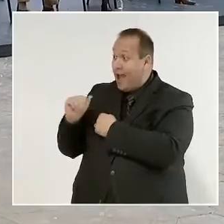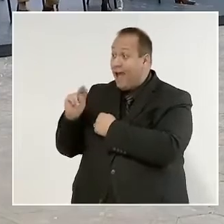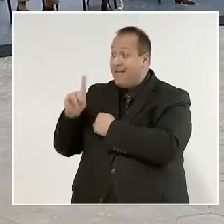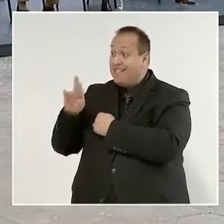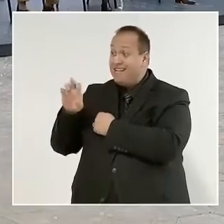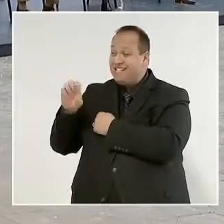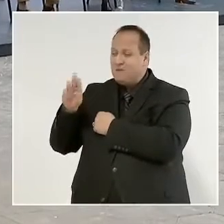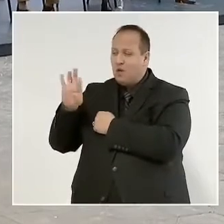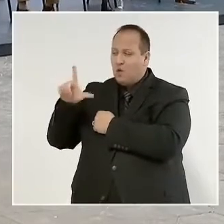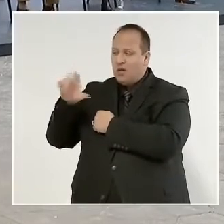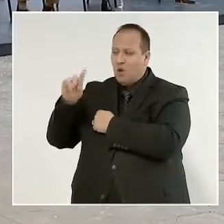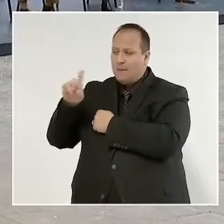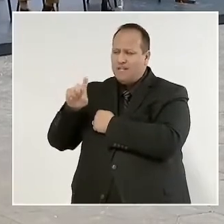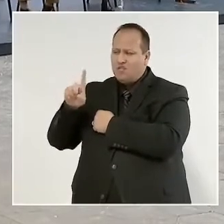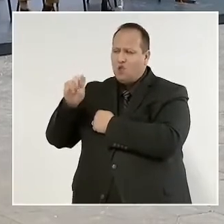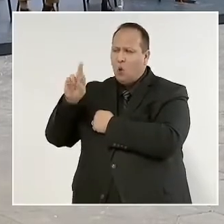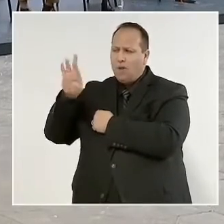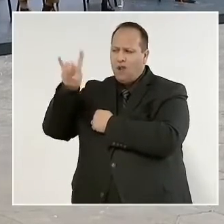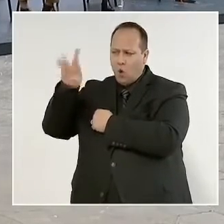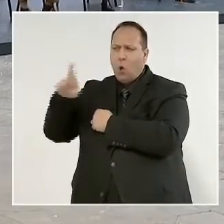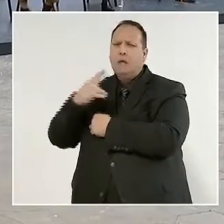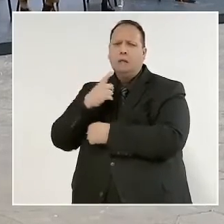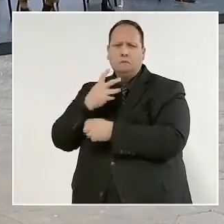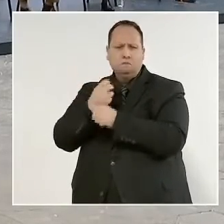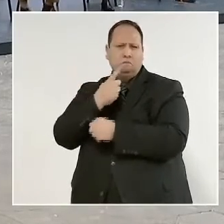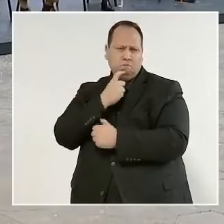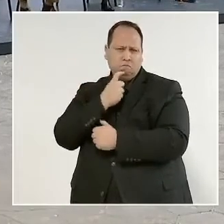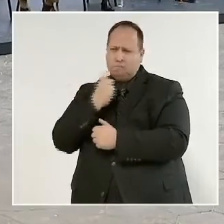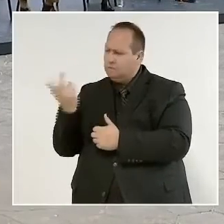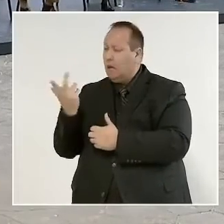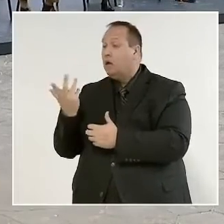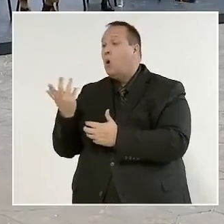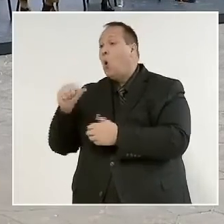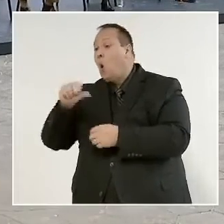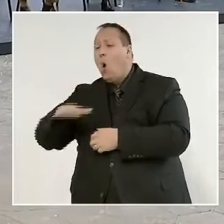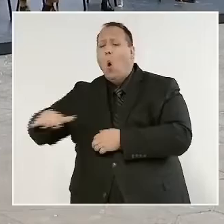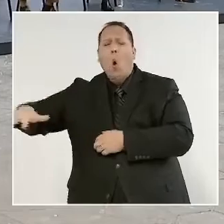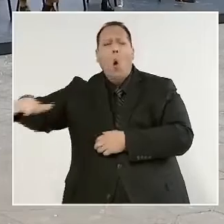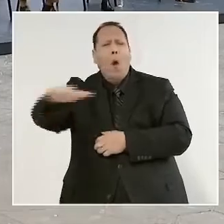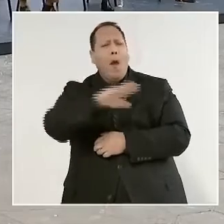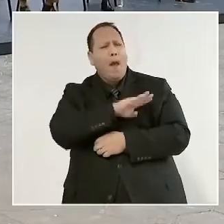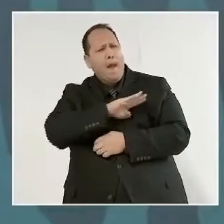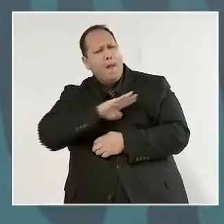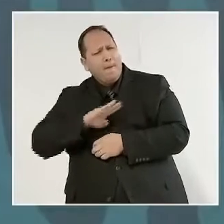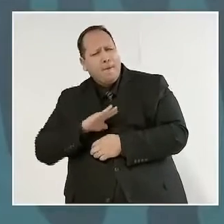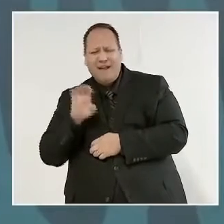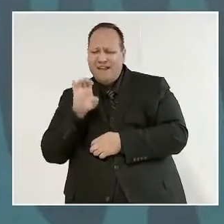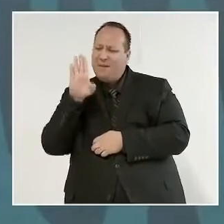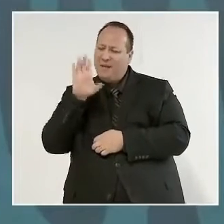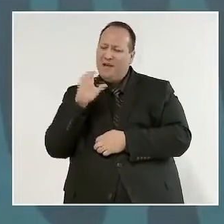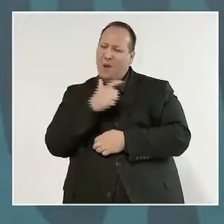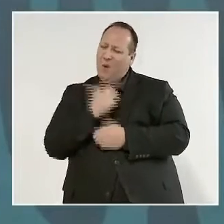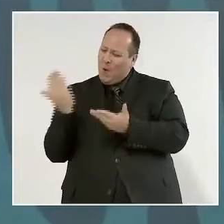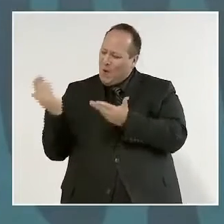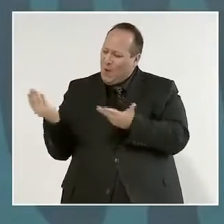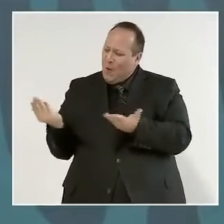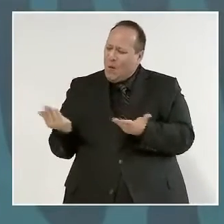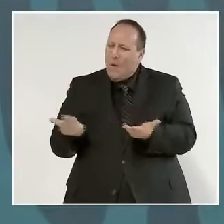López Obrador, es un gusto poder estar en este bello municipio de Ensenada, Baja